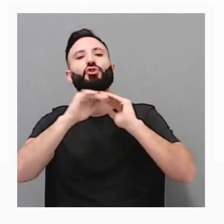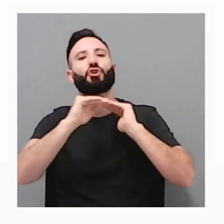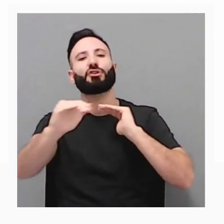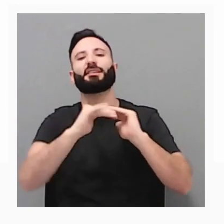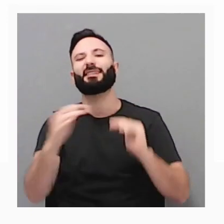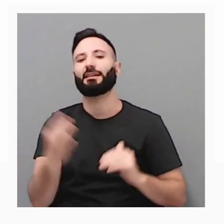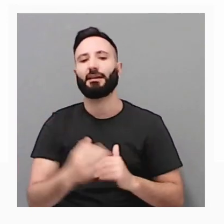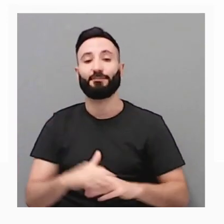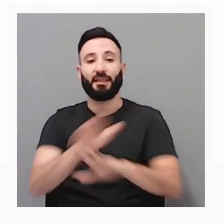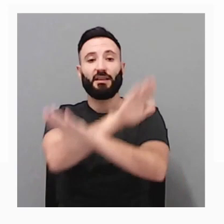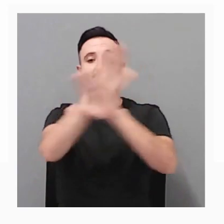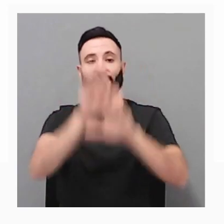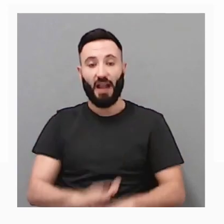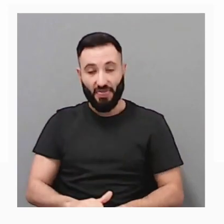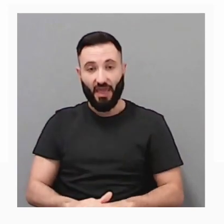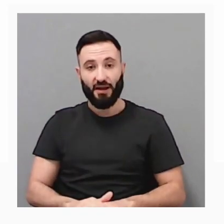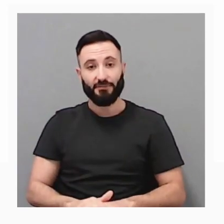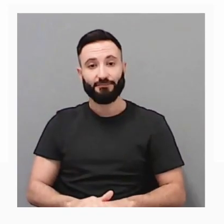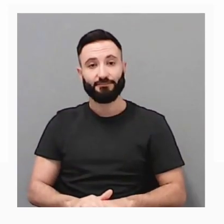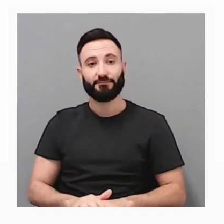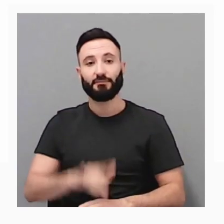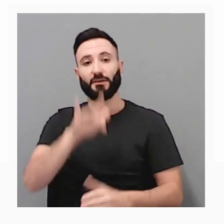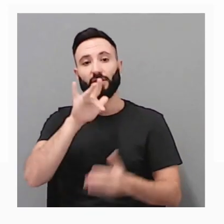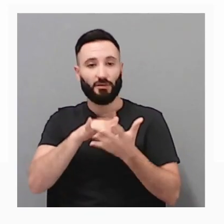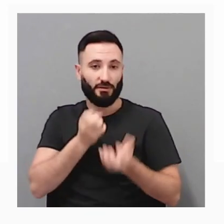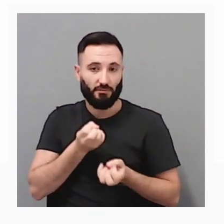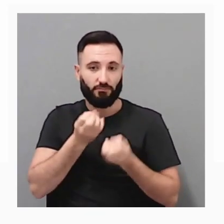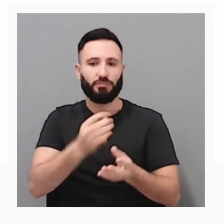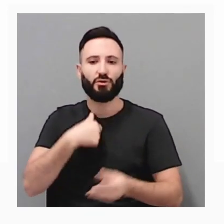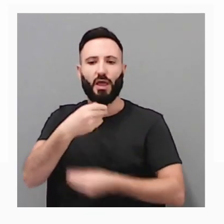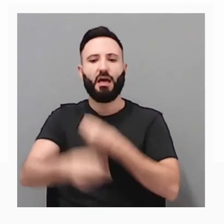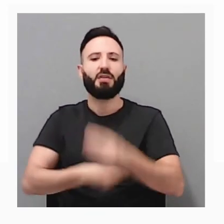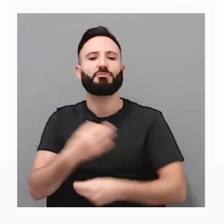para finalizar, comentar, ¿no? ¿Qué estamos haciendo